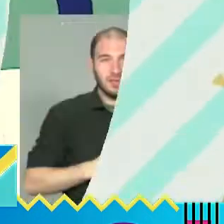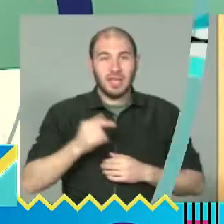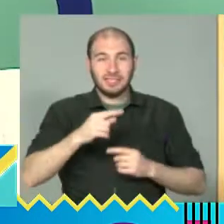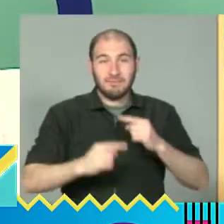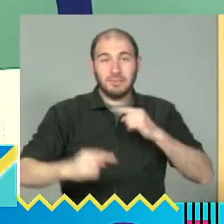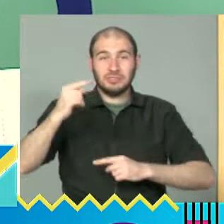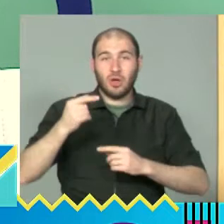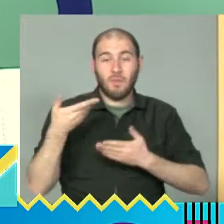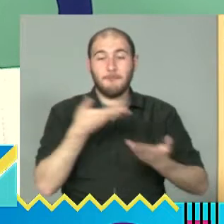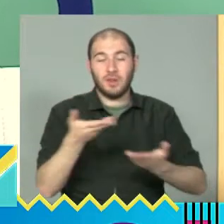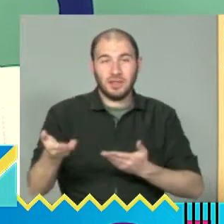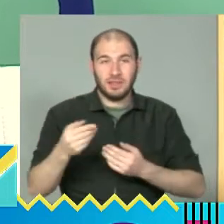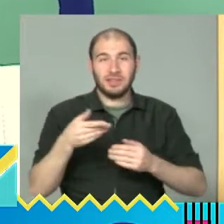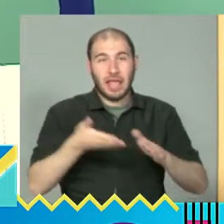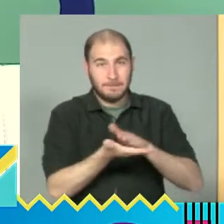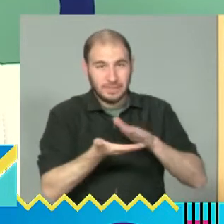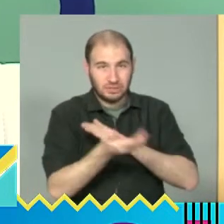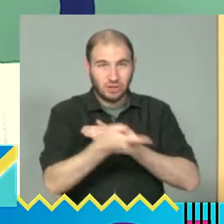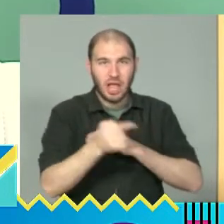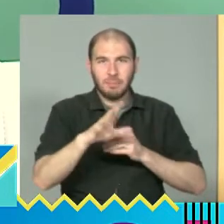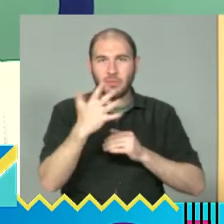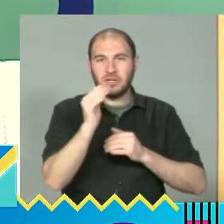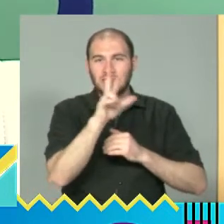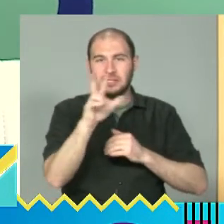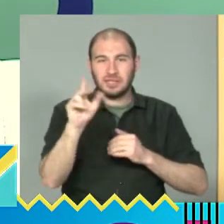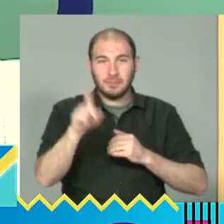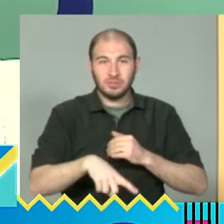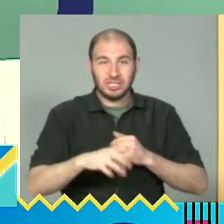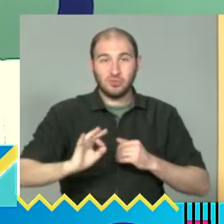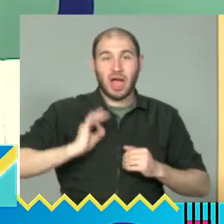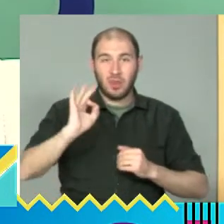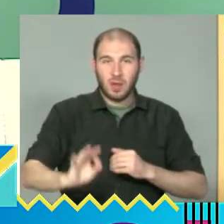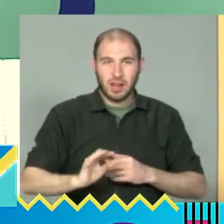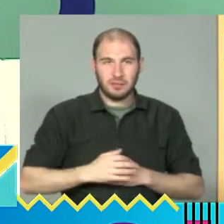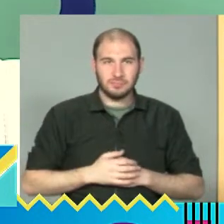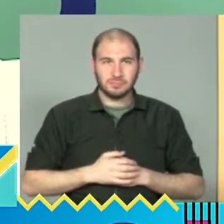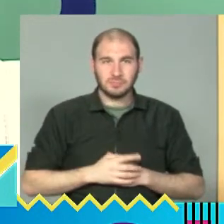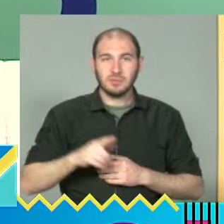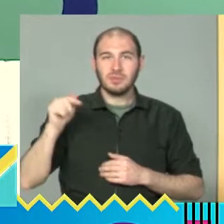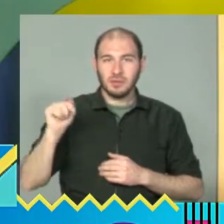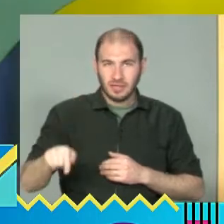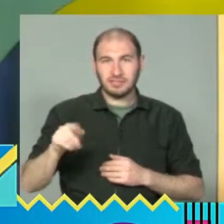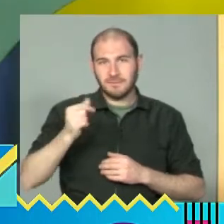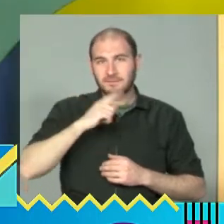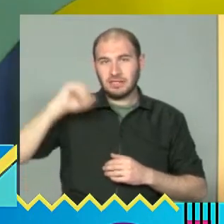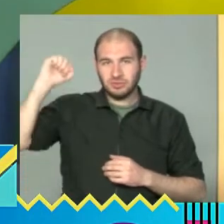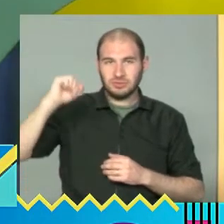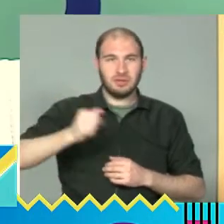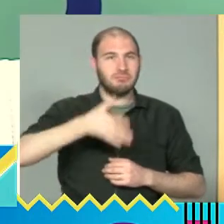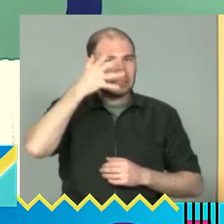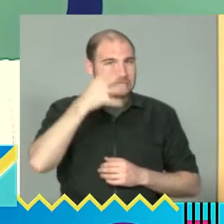variación de la oferta monetaria en términos de emisión hoy anda en el 33% anual. Esa es la tasa de inflación. Es muy